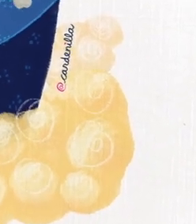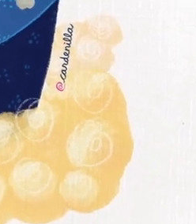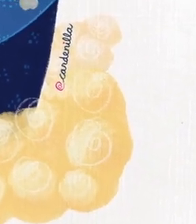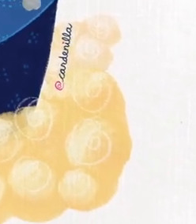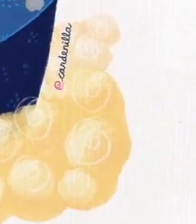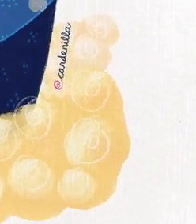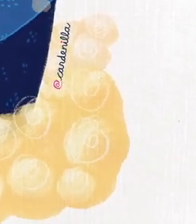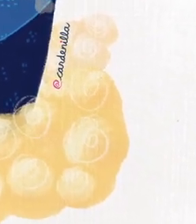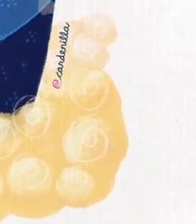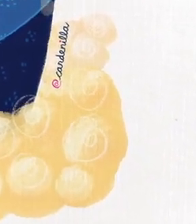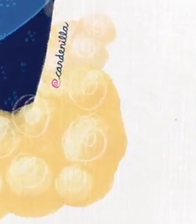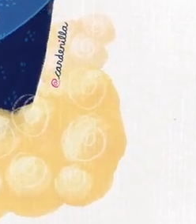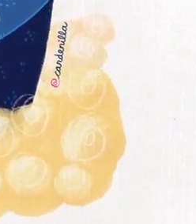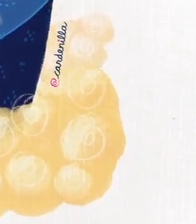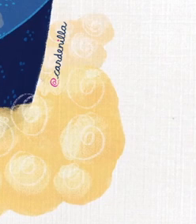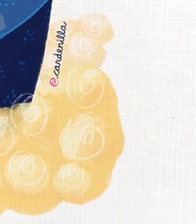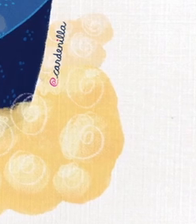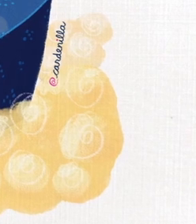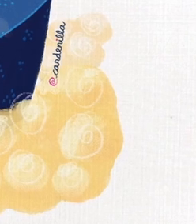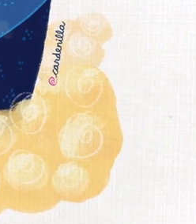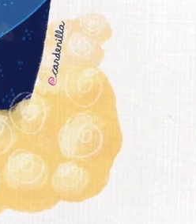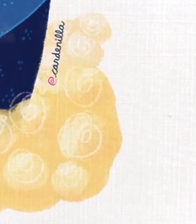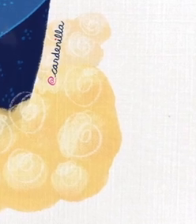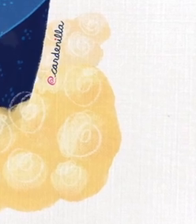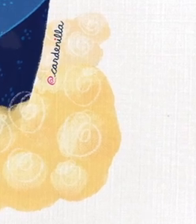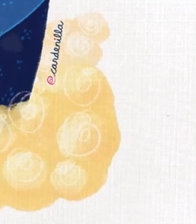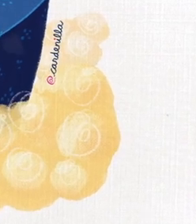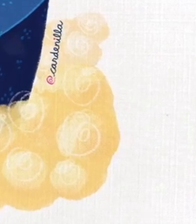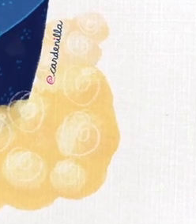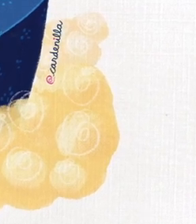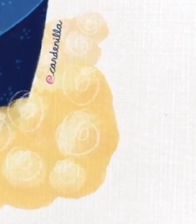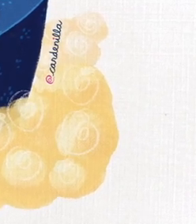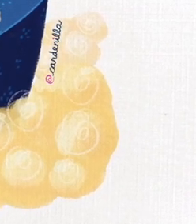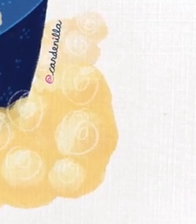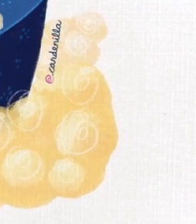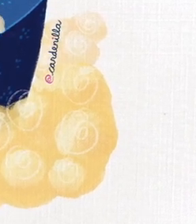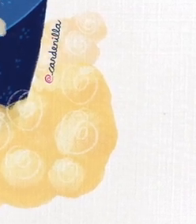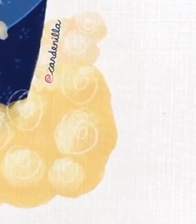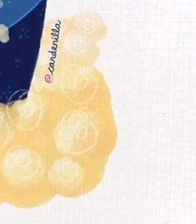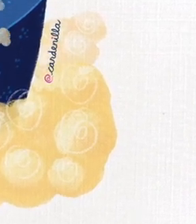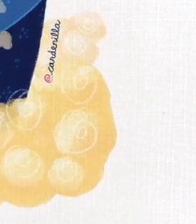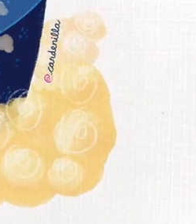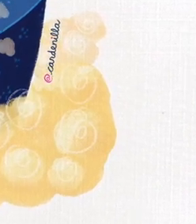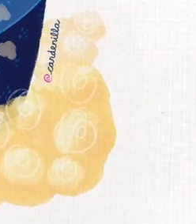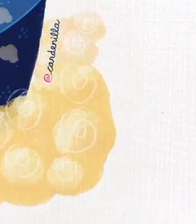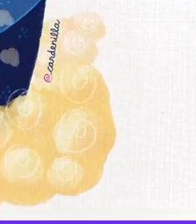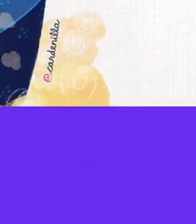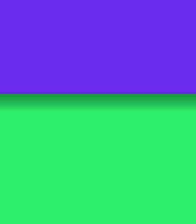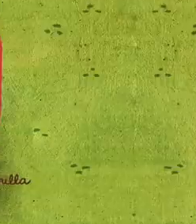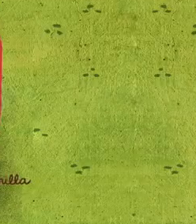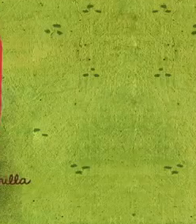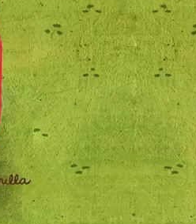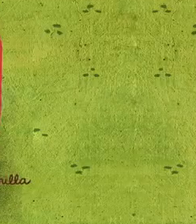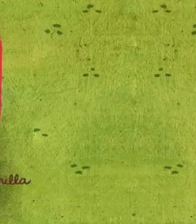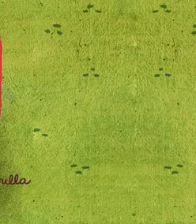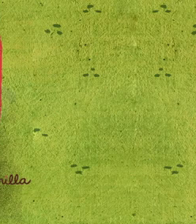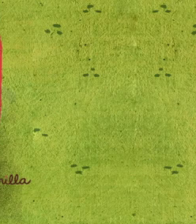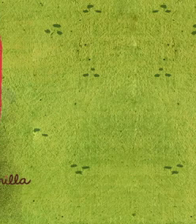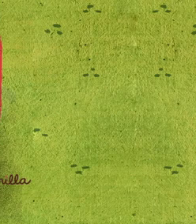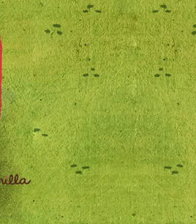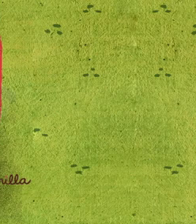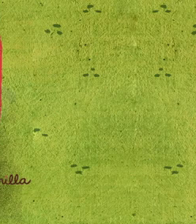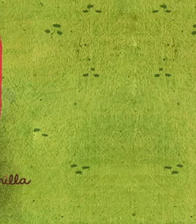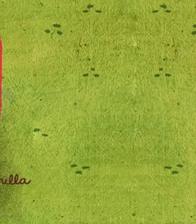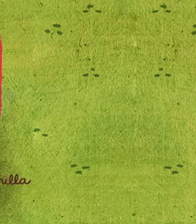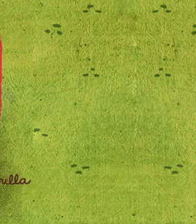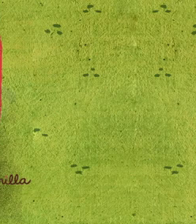antes y después de comer, luego de sonarte la nariz, toser o estornudar, y después de ir al baño. Recuerda cuidar el